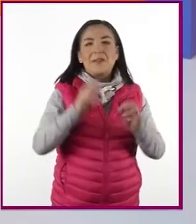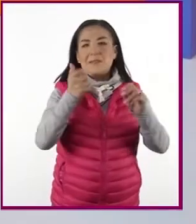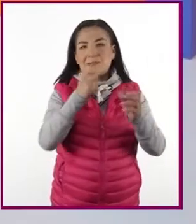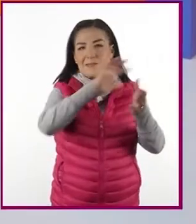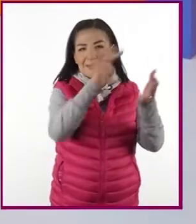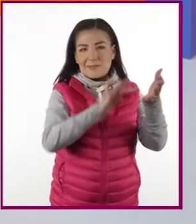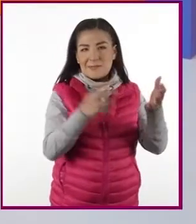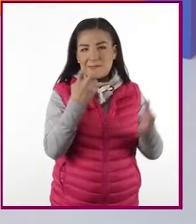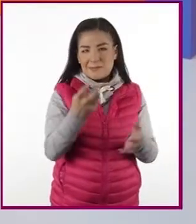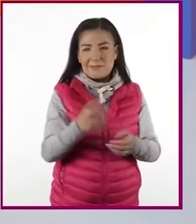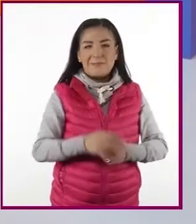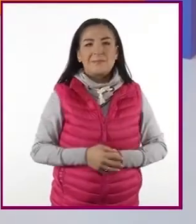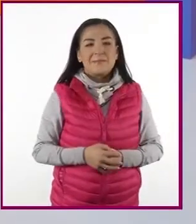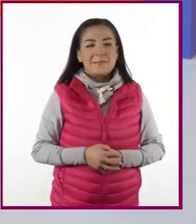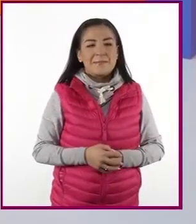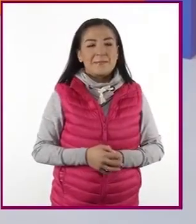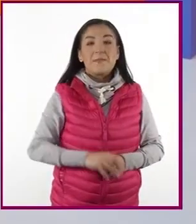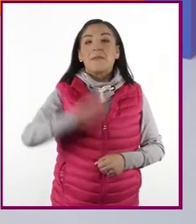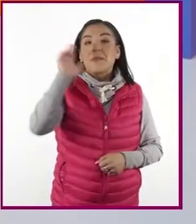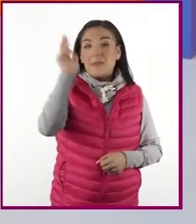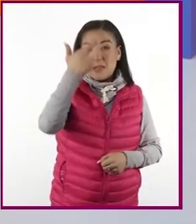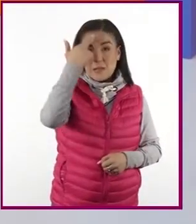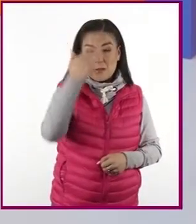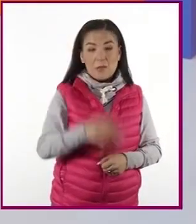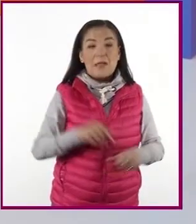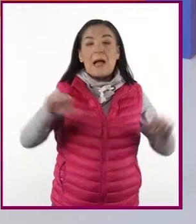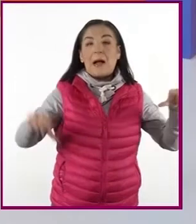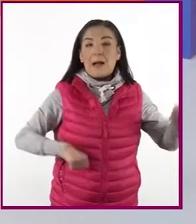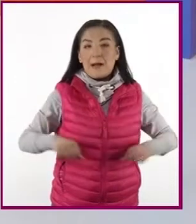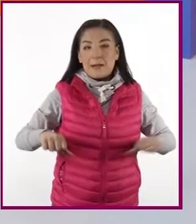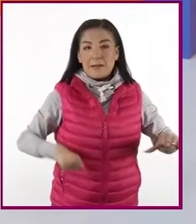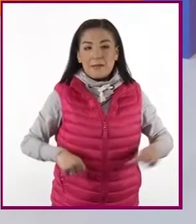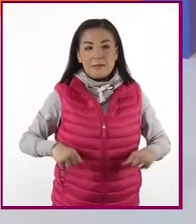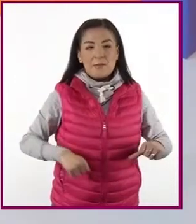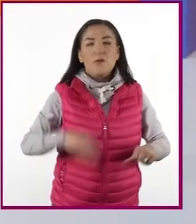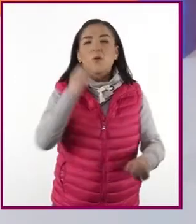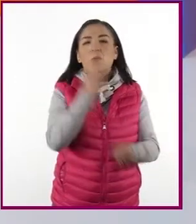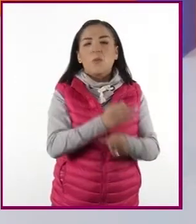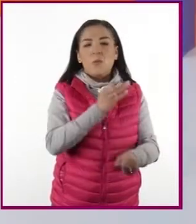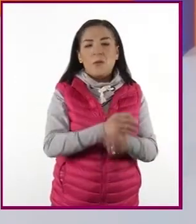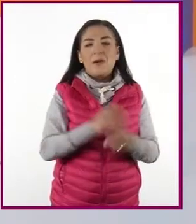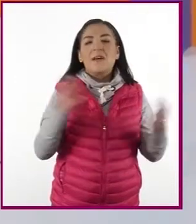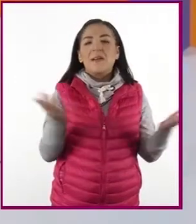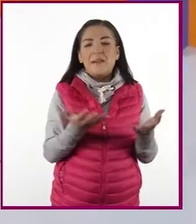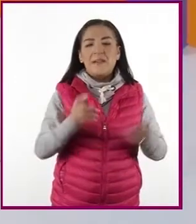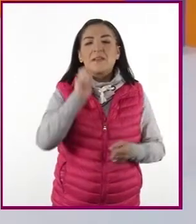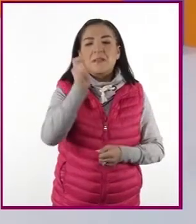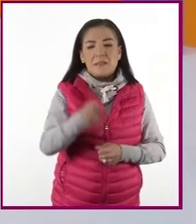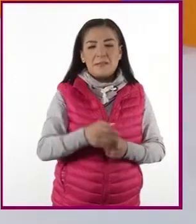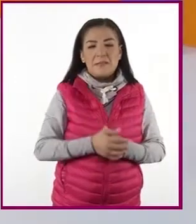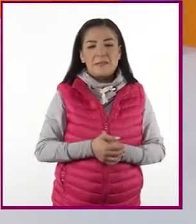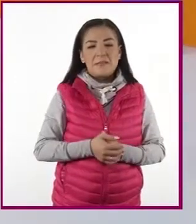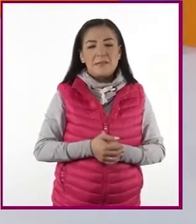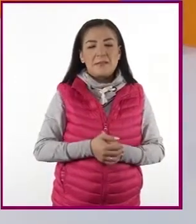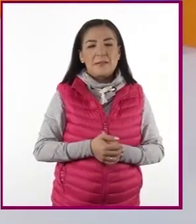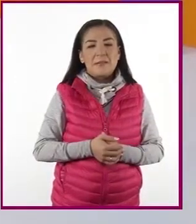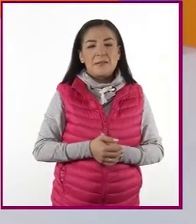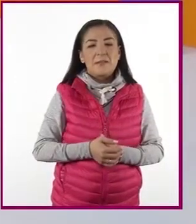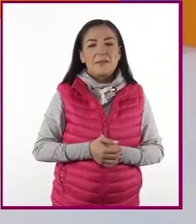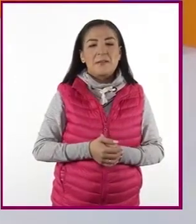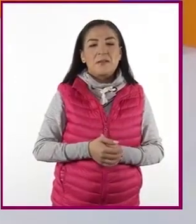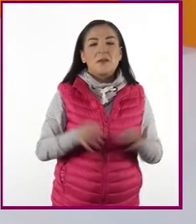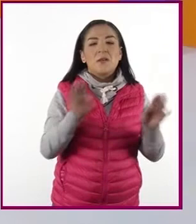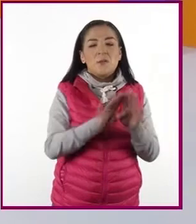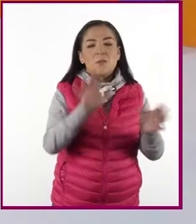Recuerden que la actividad que estamos realizando es a partir de la lectura de 2